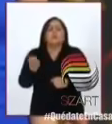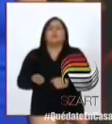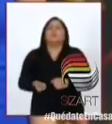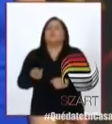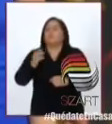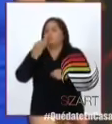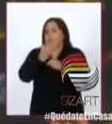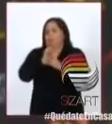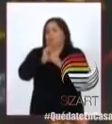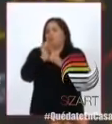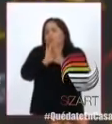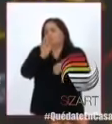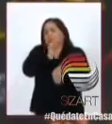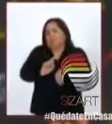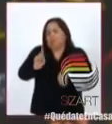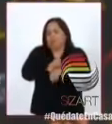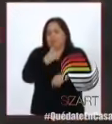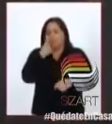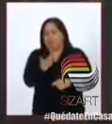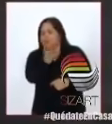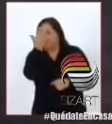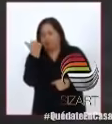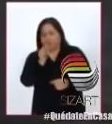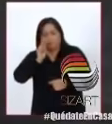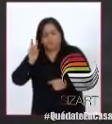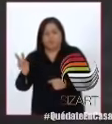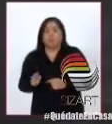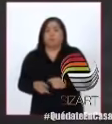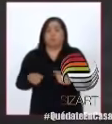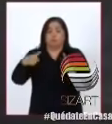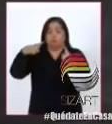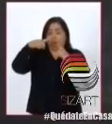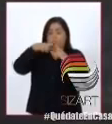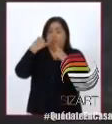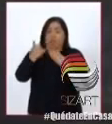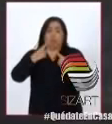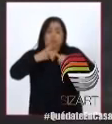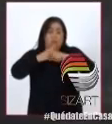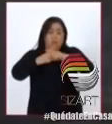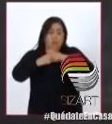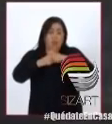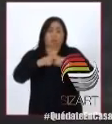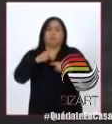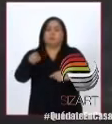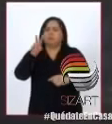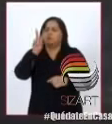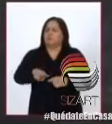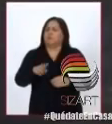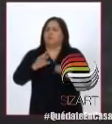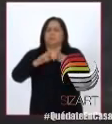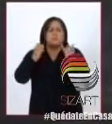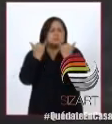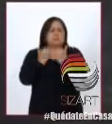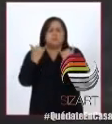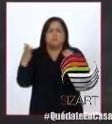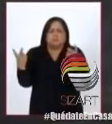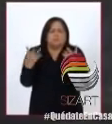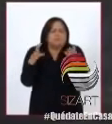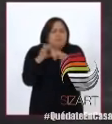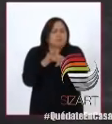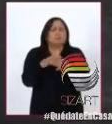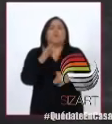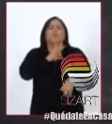en situaciones cotidianas? ¿Me acompañan? La división y la multiplicación de fracciones guardan una relación muy estrecha